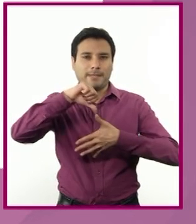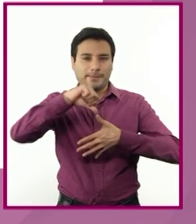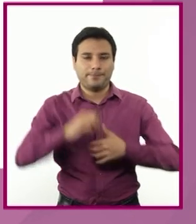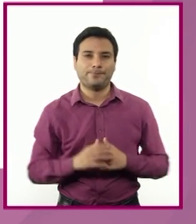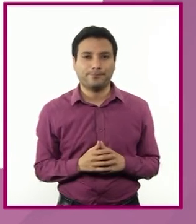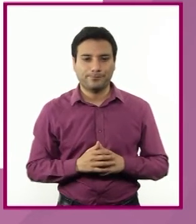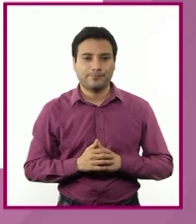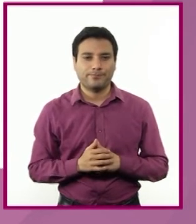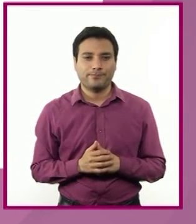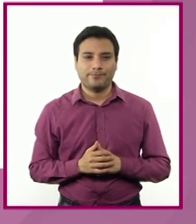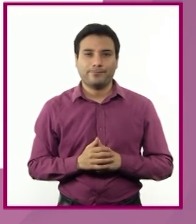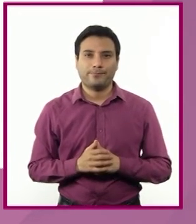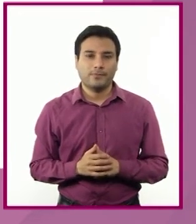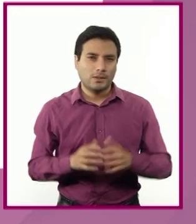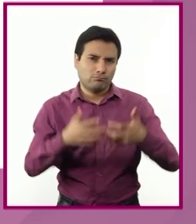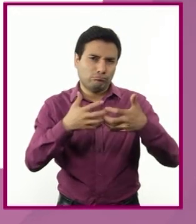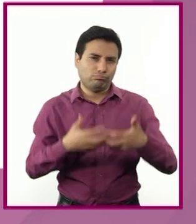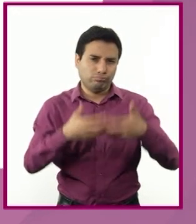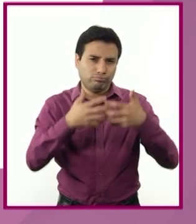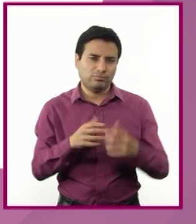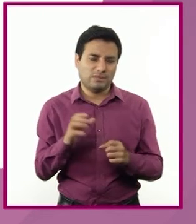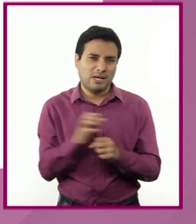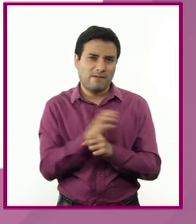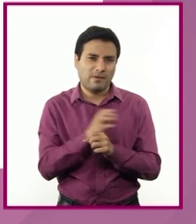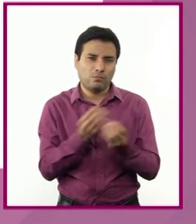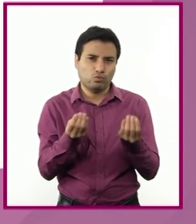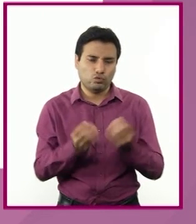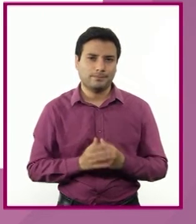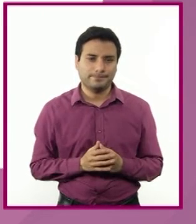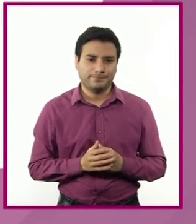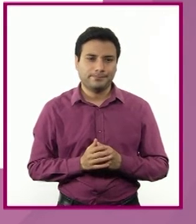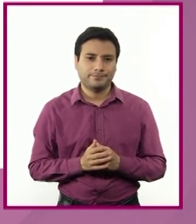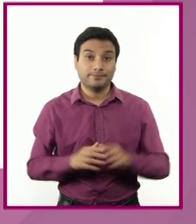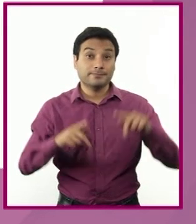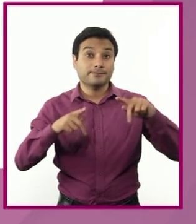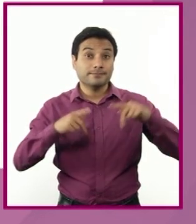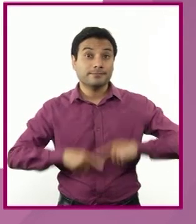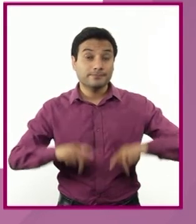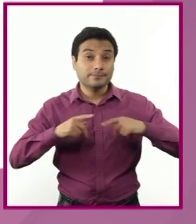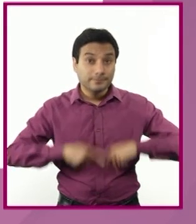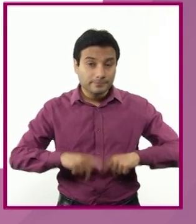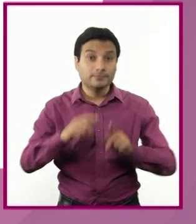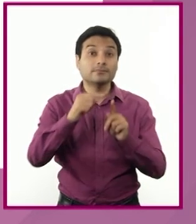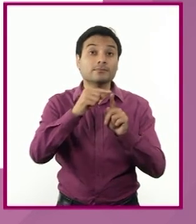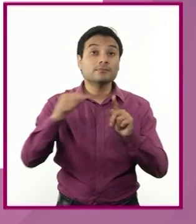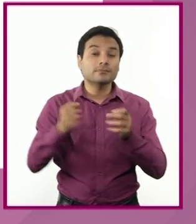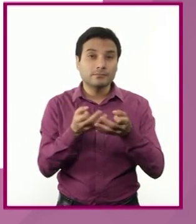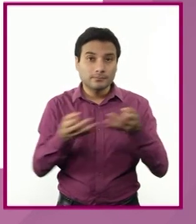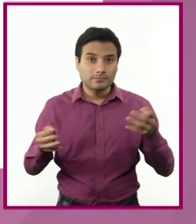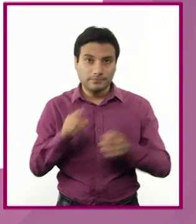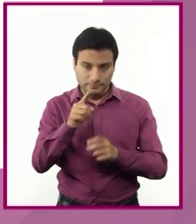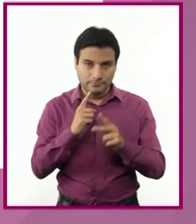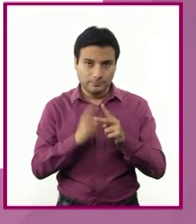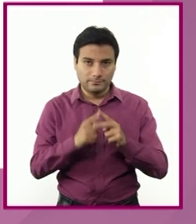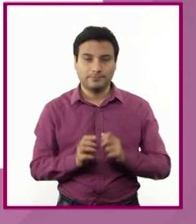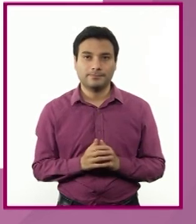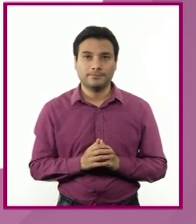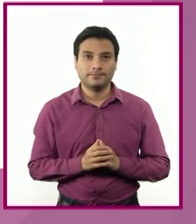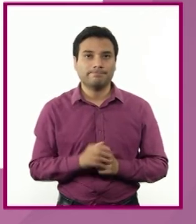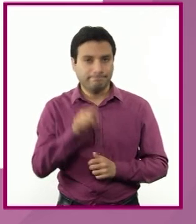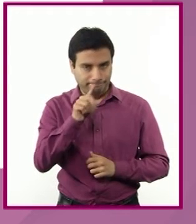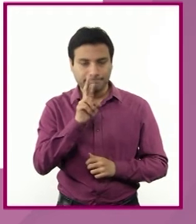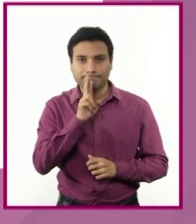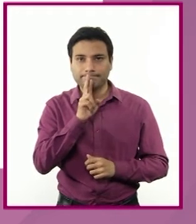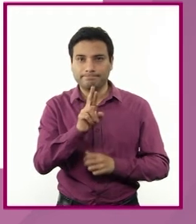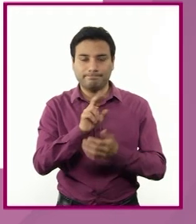nivel mundial por su producción de café. Dividan su población entre la superficie del territorio. ¿Listo? Anoten